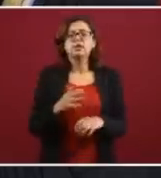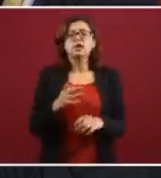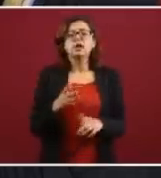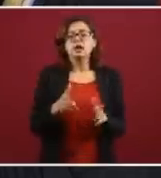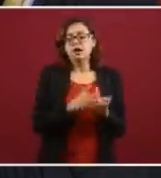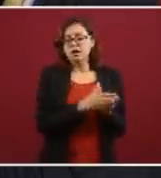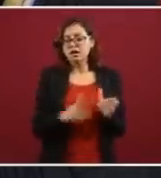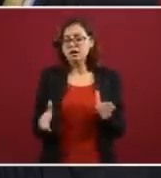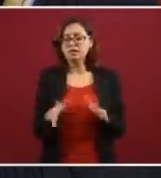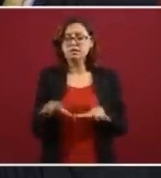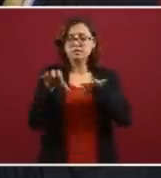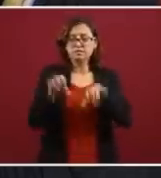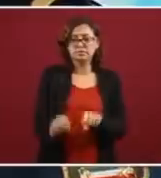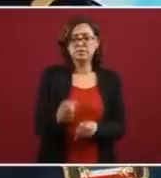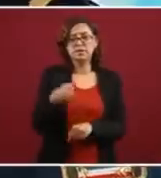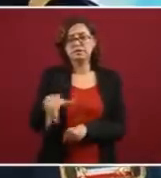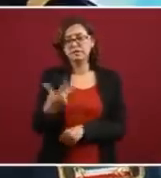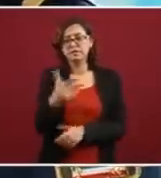de este plan